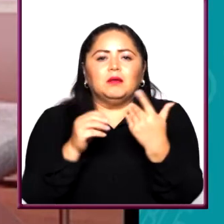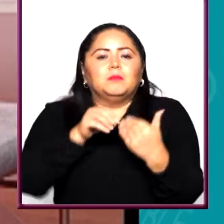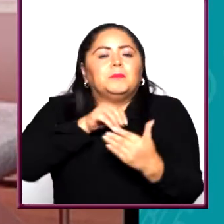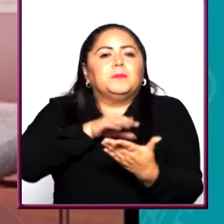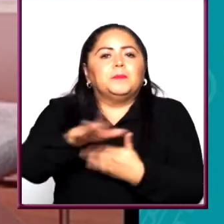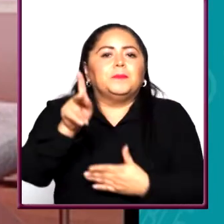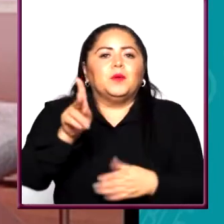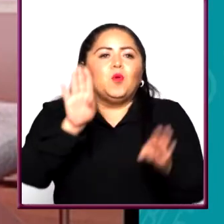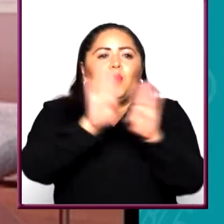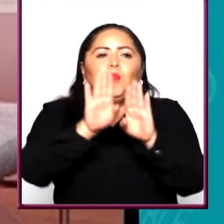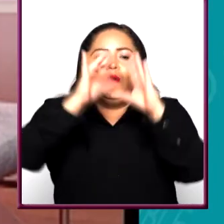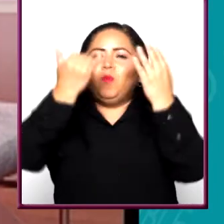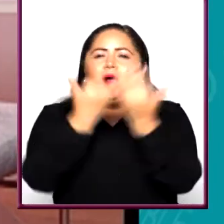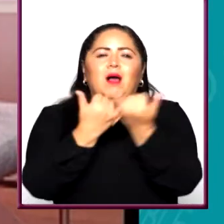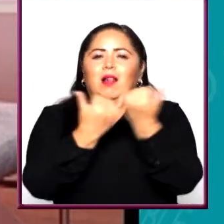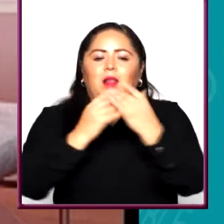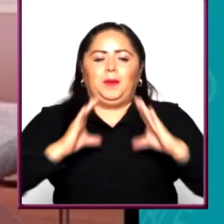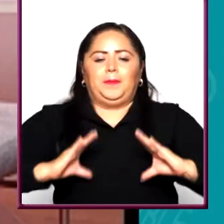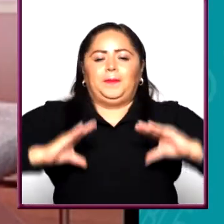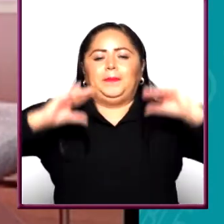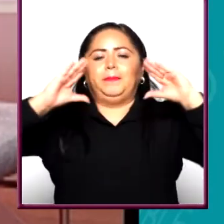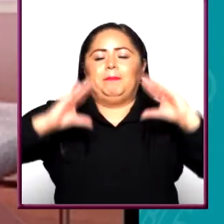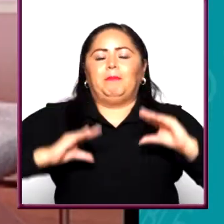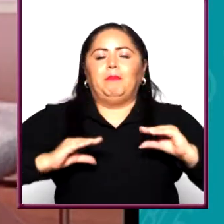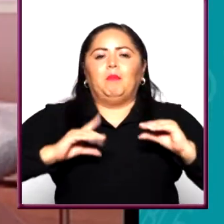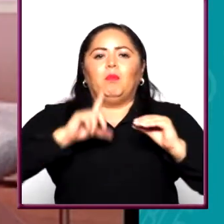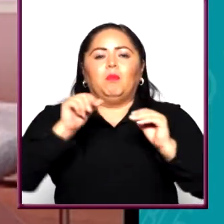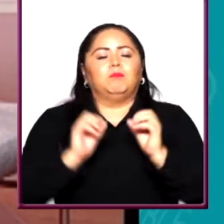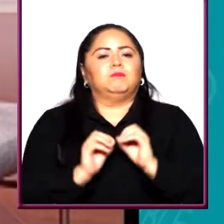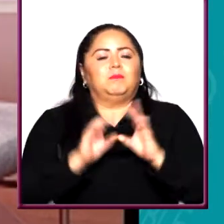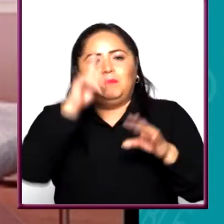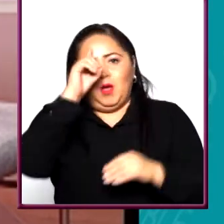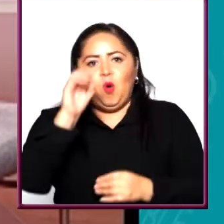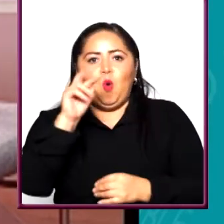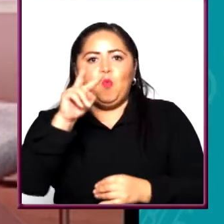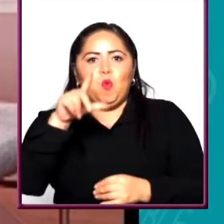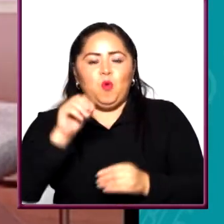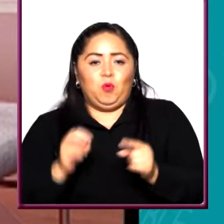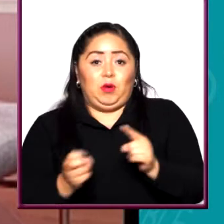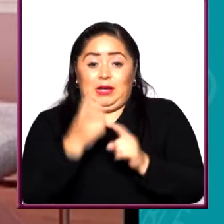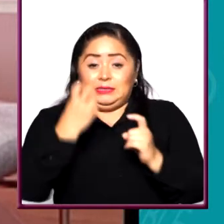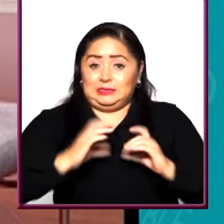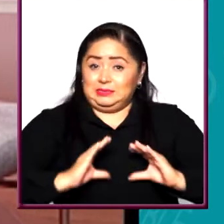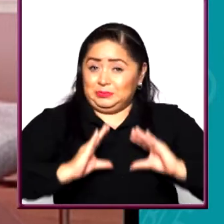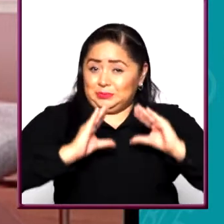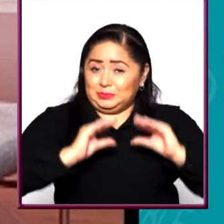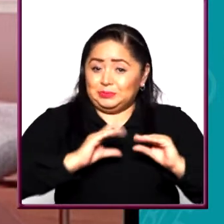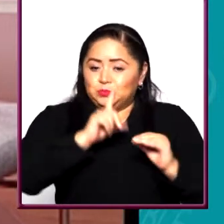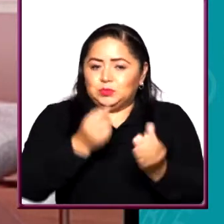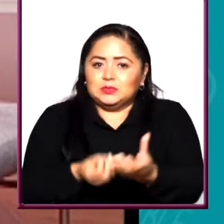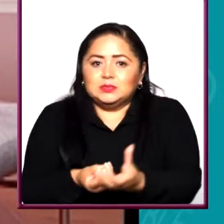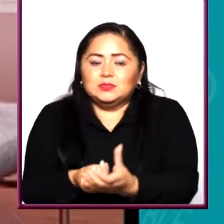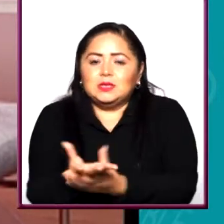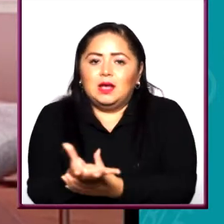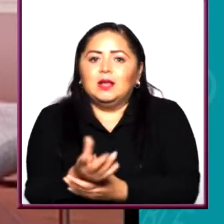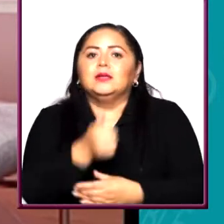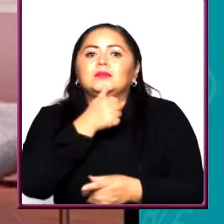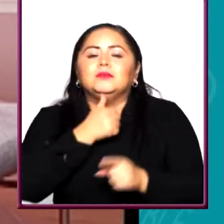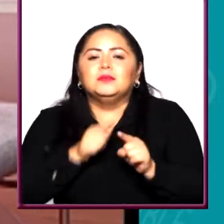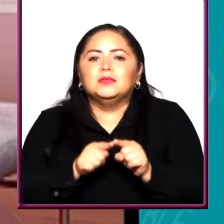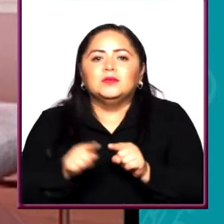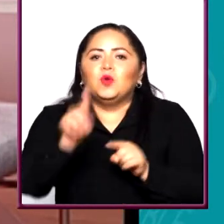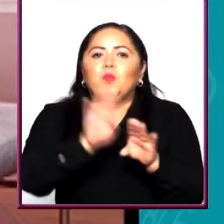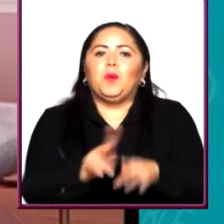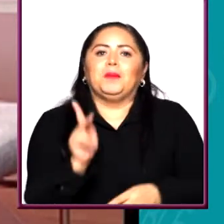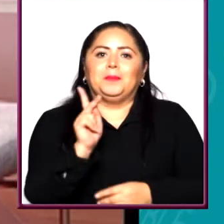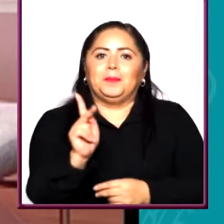es, haz de cuenta, como un colchoncito que se forma en el útero para anidar al óvulo. Este colchoncito sale a través del canal vaginal